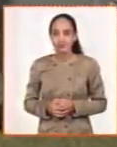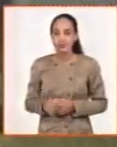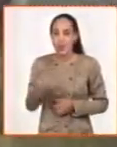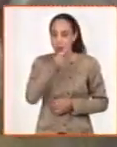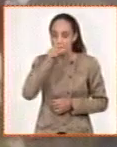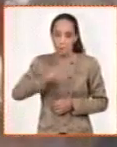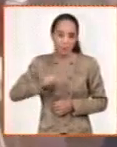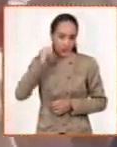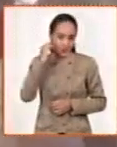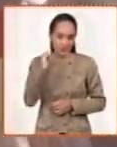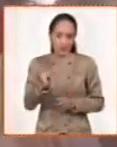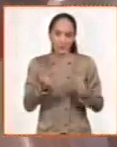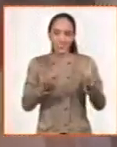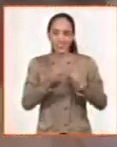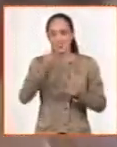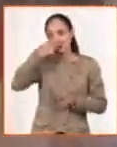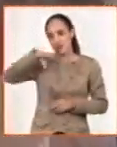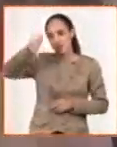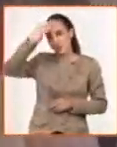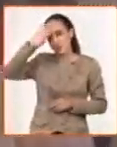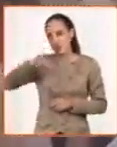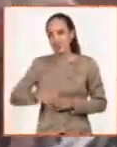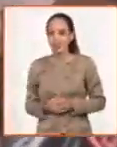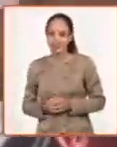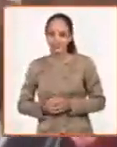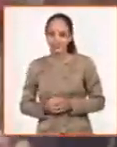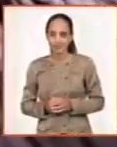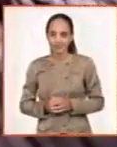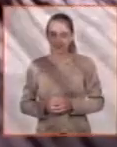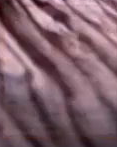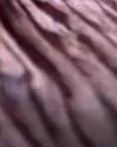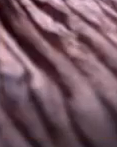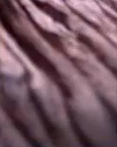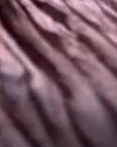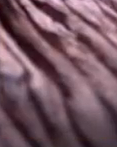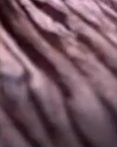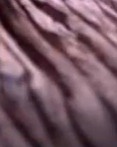Sistema Informativo de la Televisión Cubana.